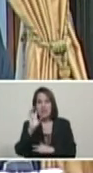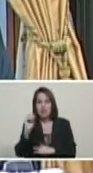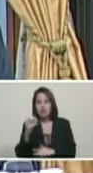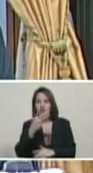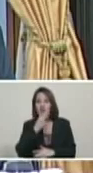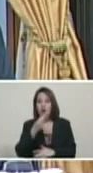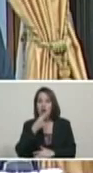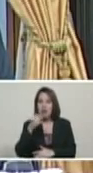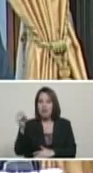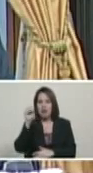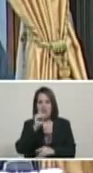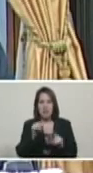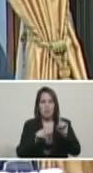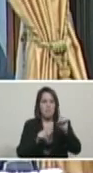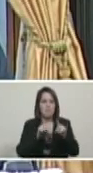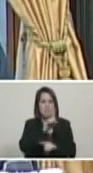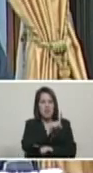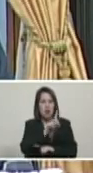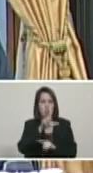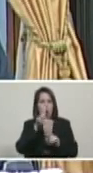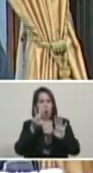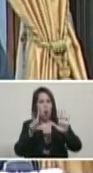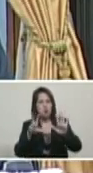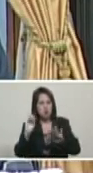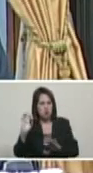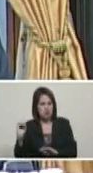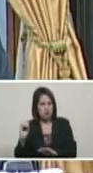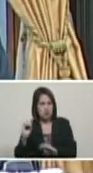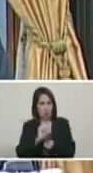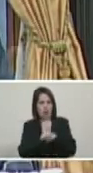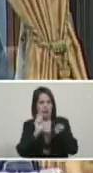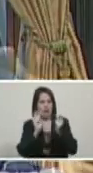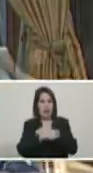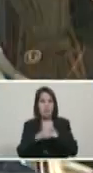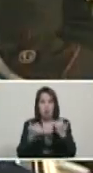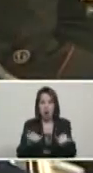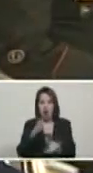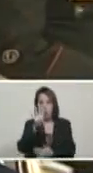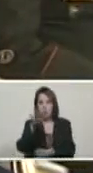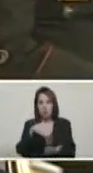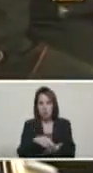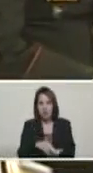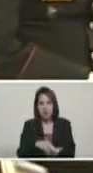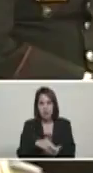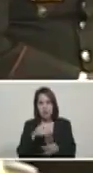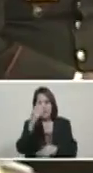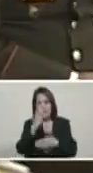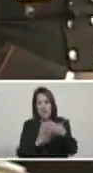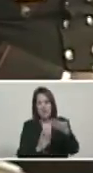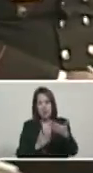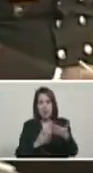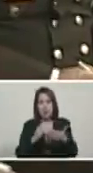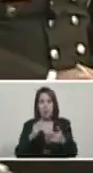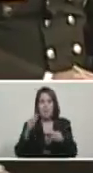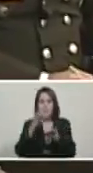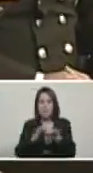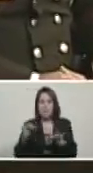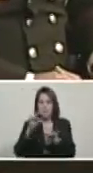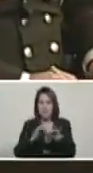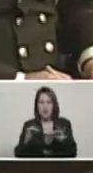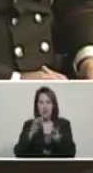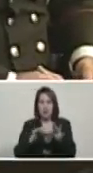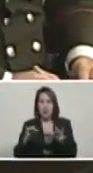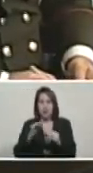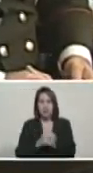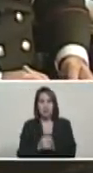Pasa de 1.800 bolívares a 4.500 bolívares el medio petro del salario mínimo.